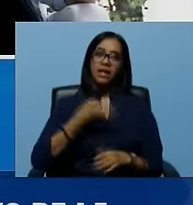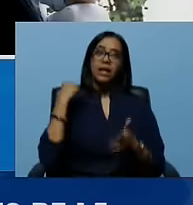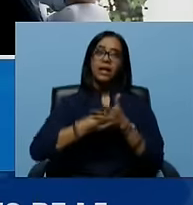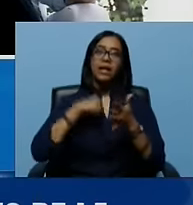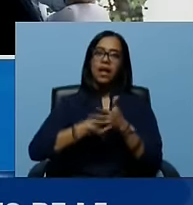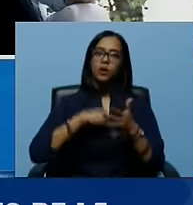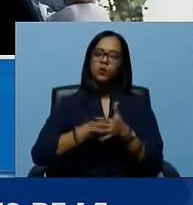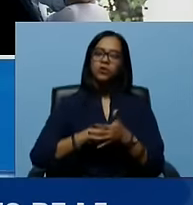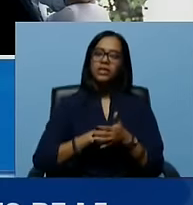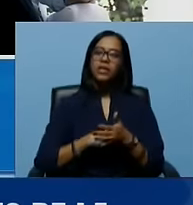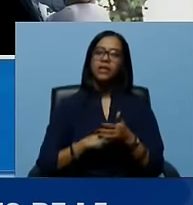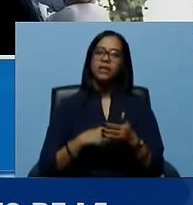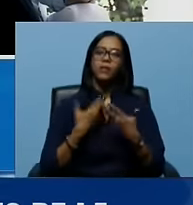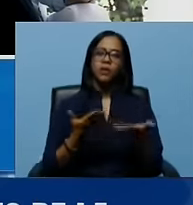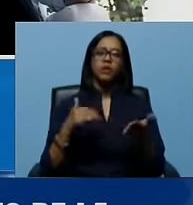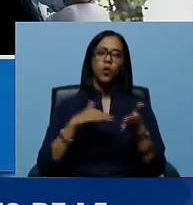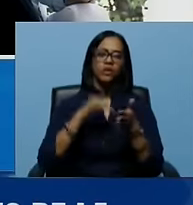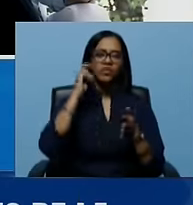el fascismo.